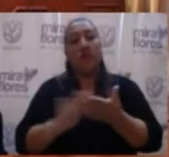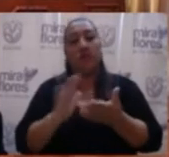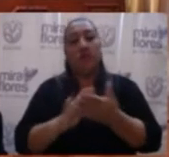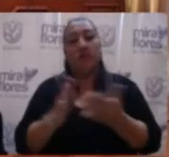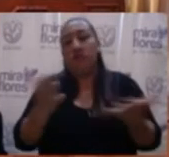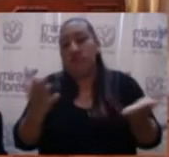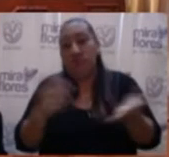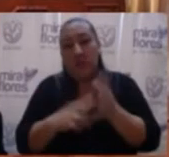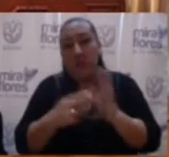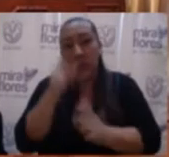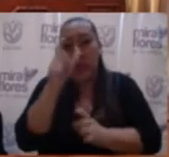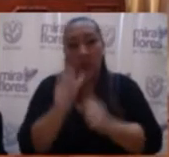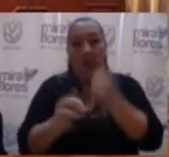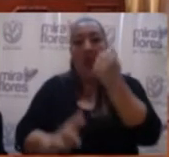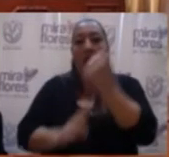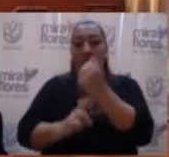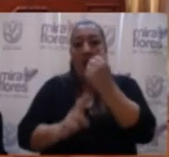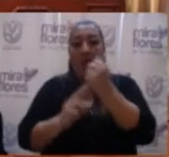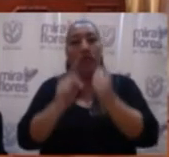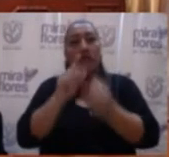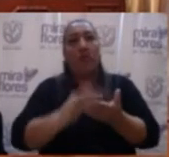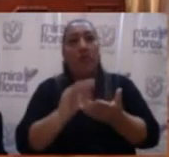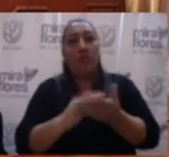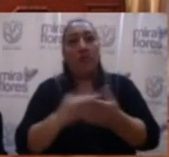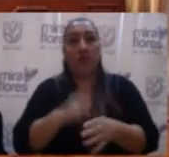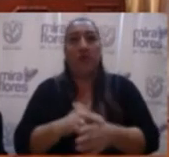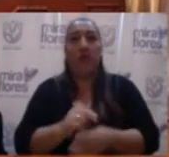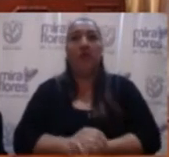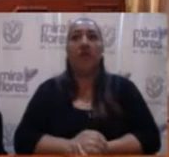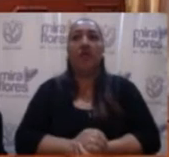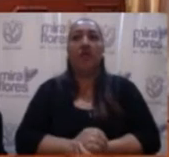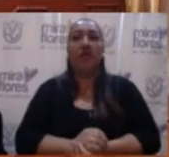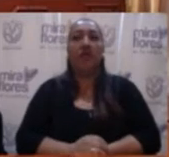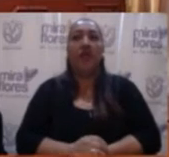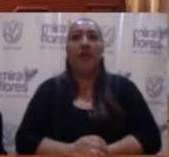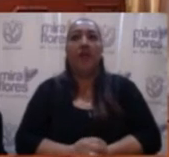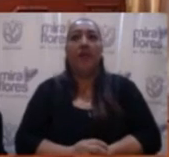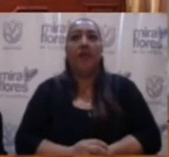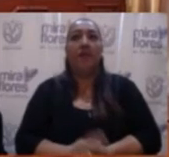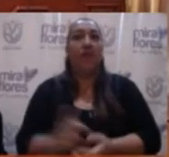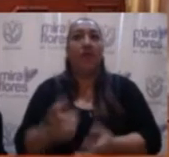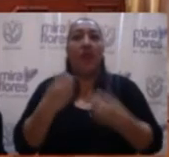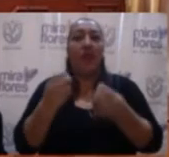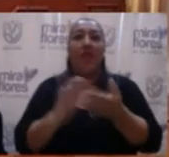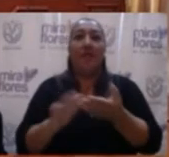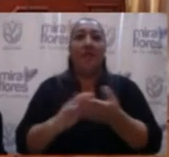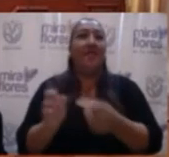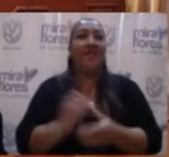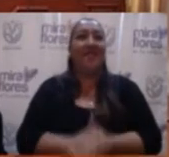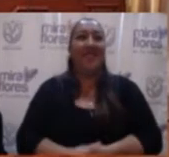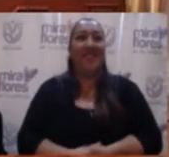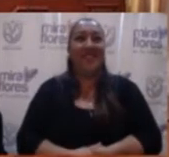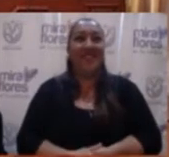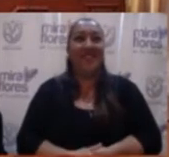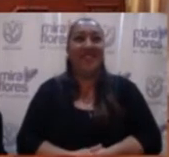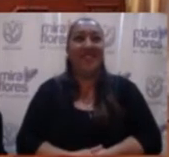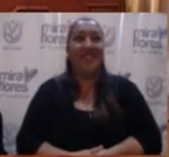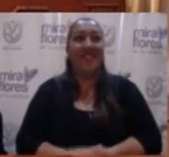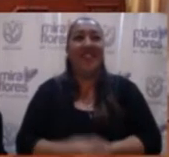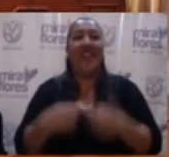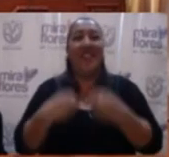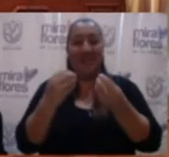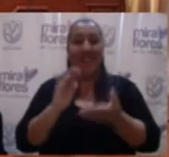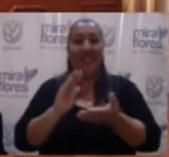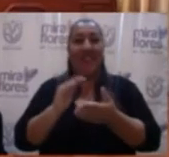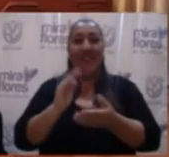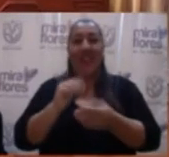licencia común y corriente, vamos a llamarlo así. No le quieren dar la licencia. Muy bien, vamos a